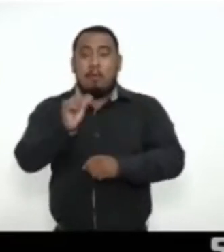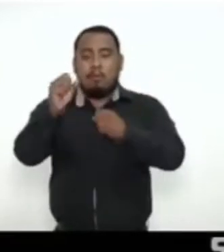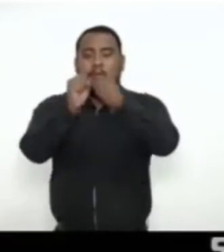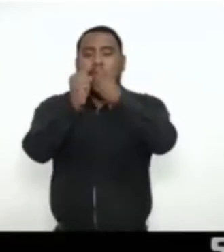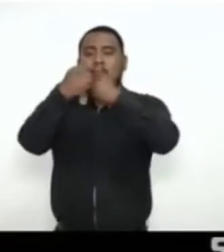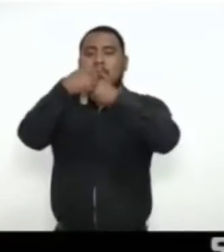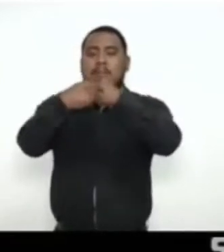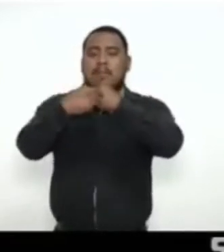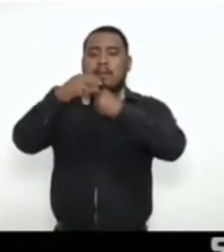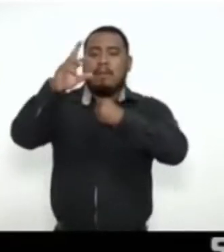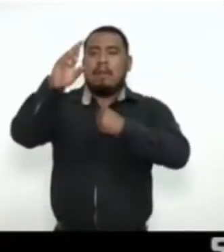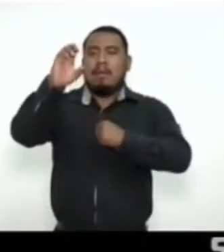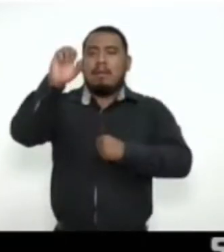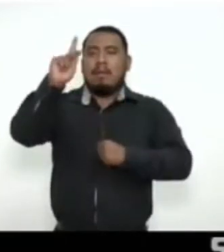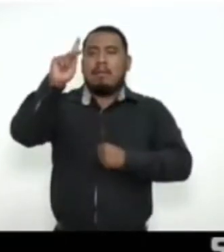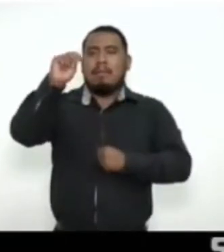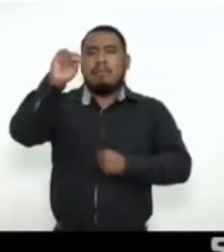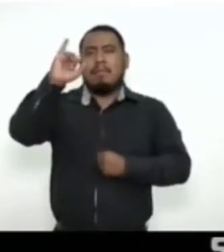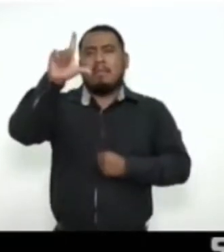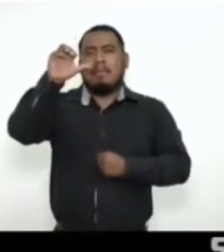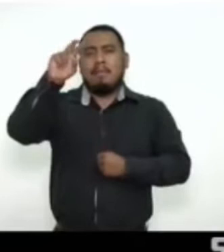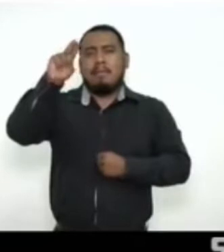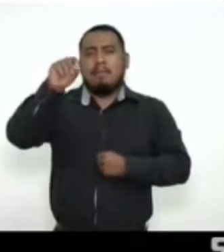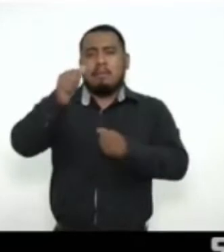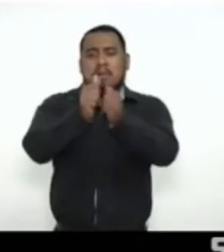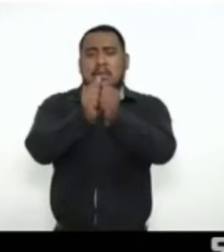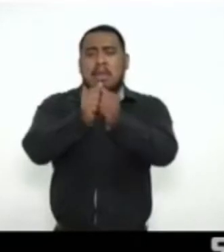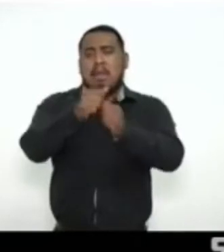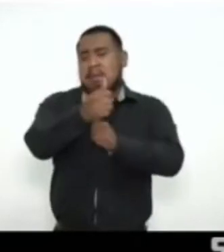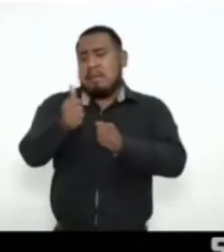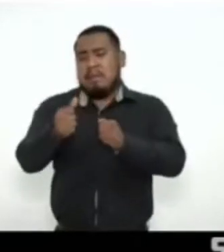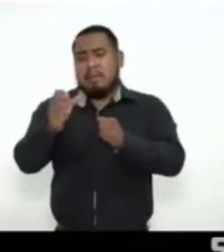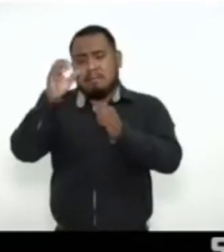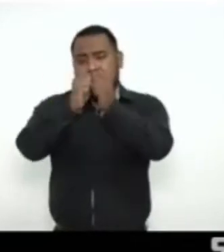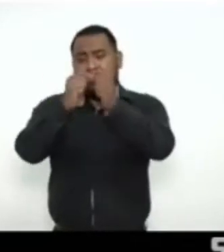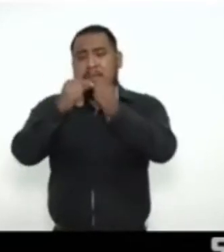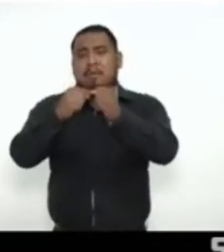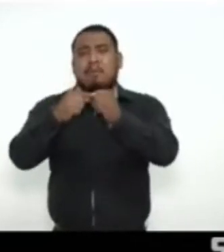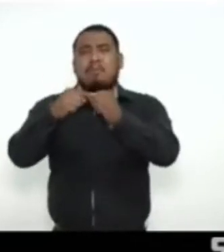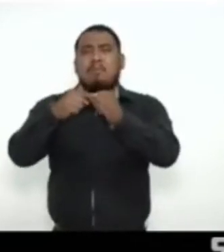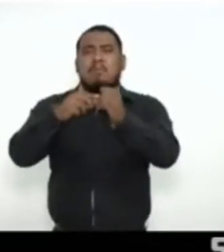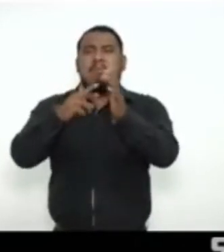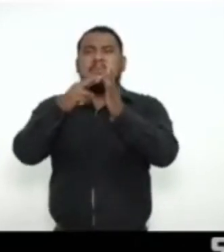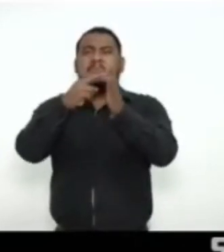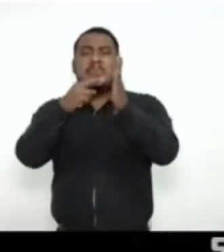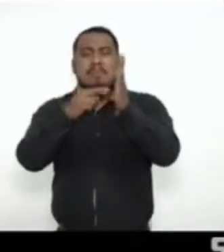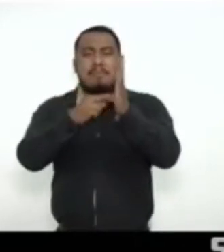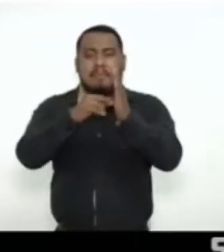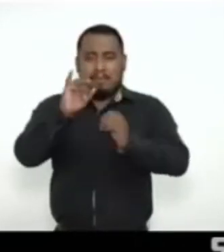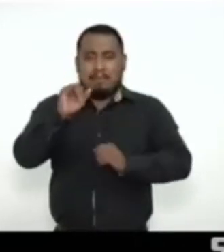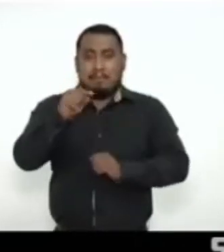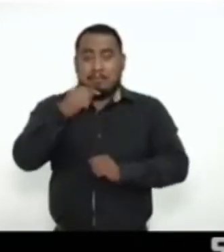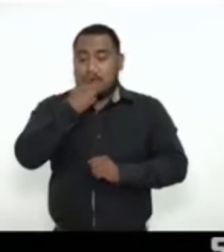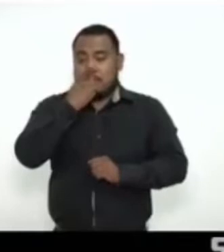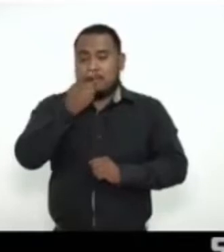cerebro reptiliano, ¿no? Cada cerebro se rige por sus reglas, ¿sí? Y yo les voy a